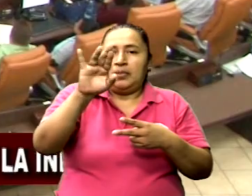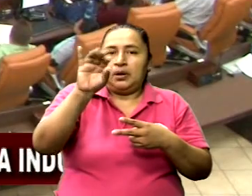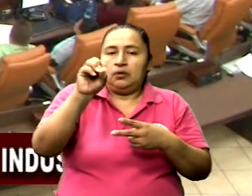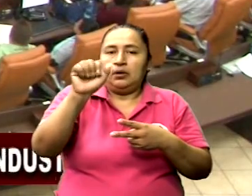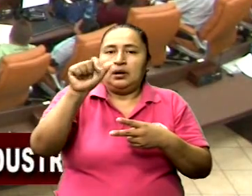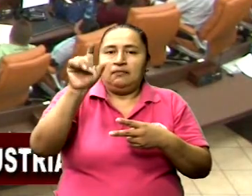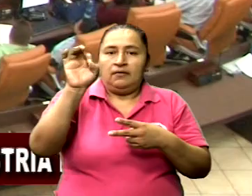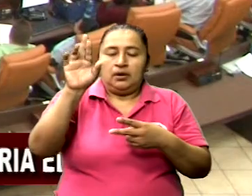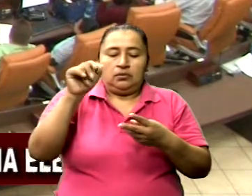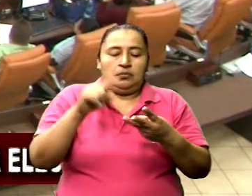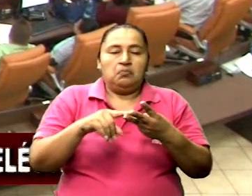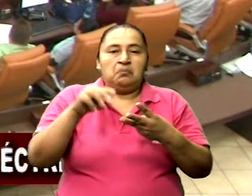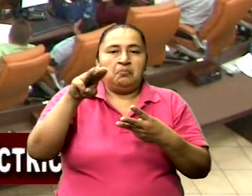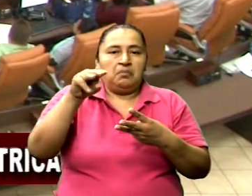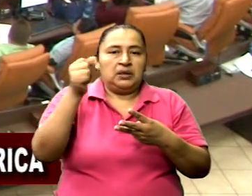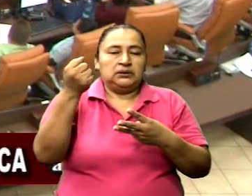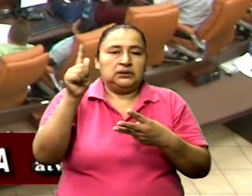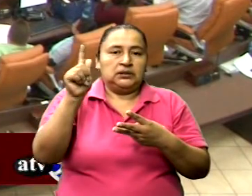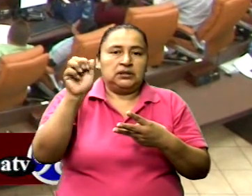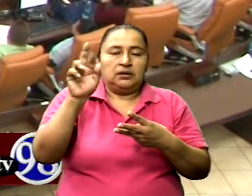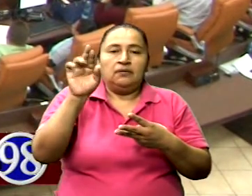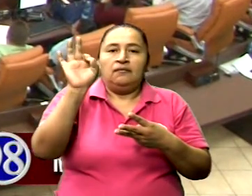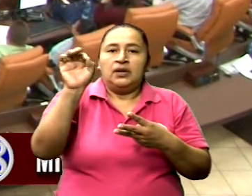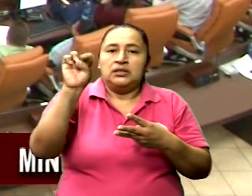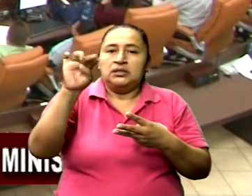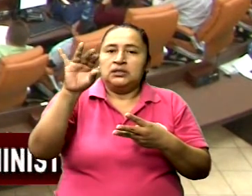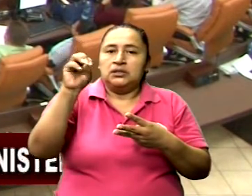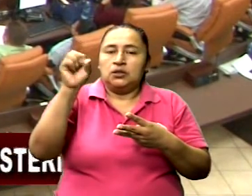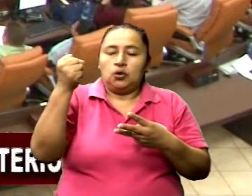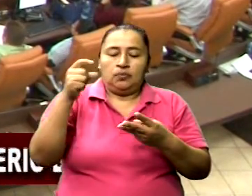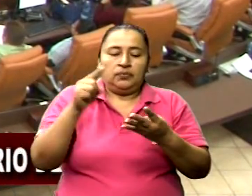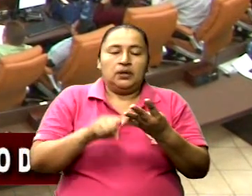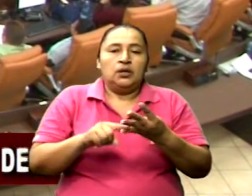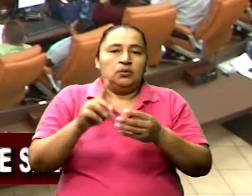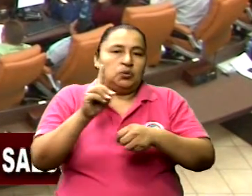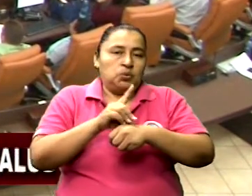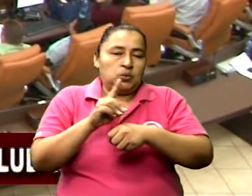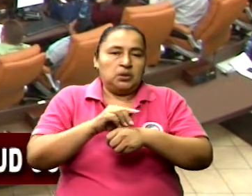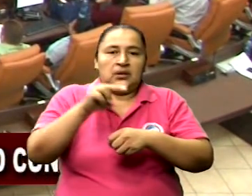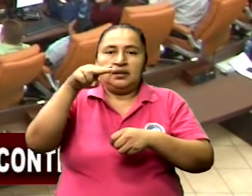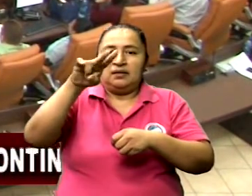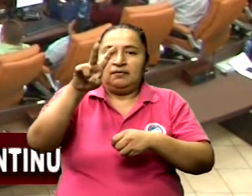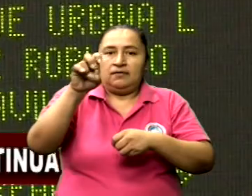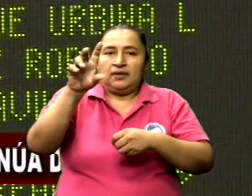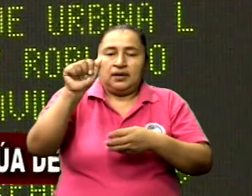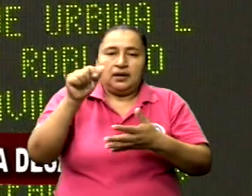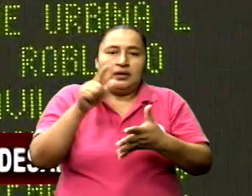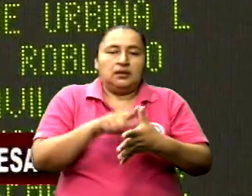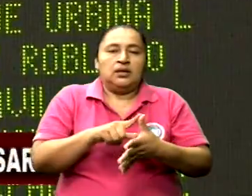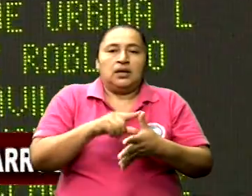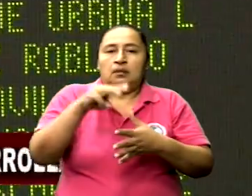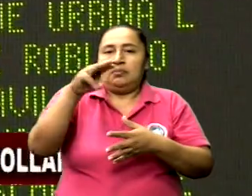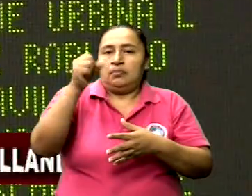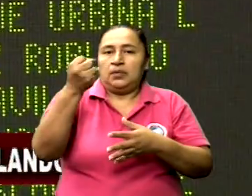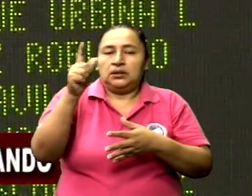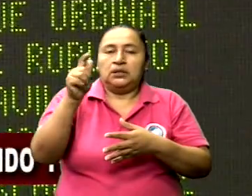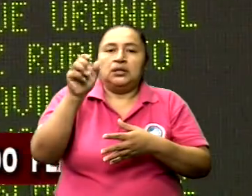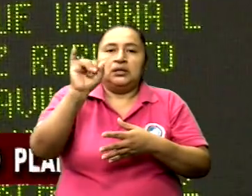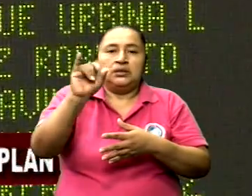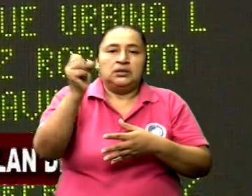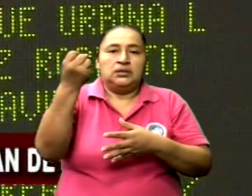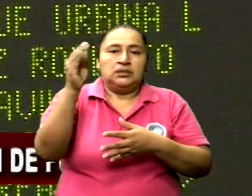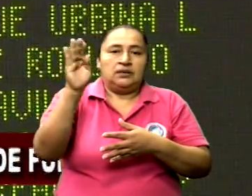el máster Francisco Ramírez, la doctora Nivea González Rojas y la máster Isabel